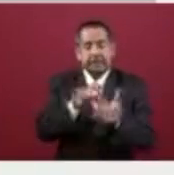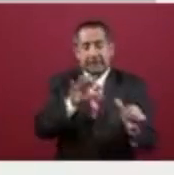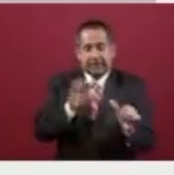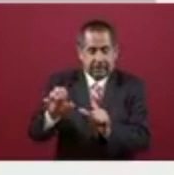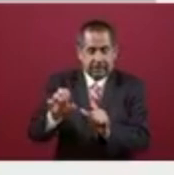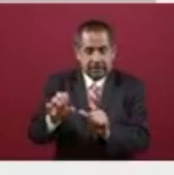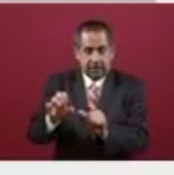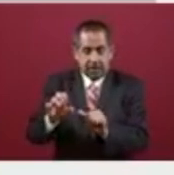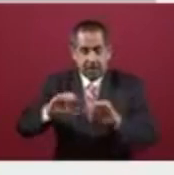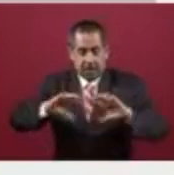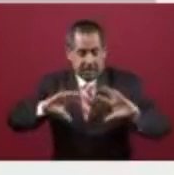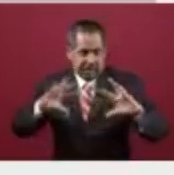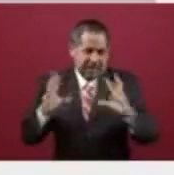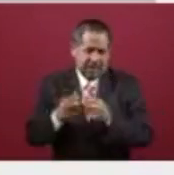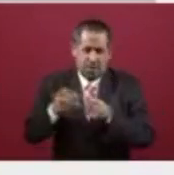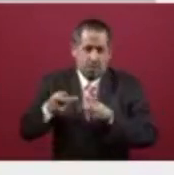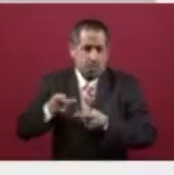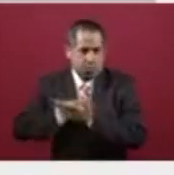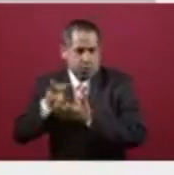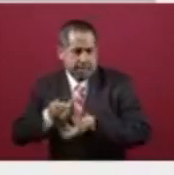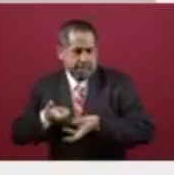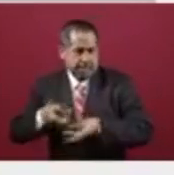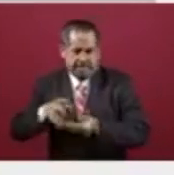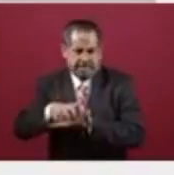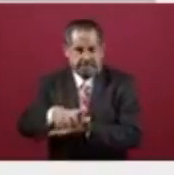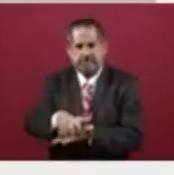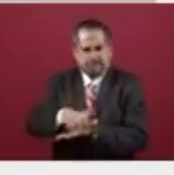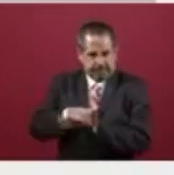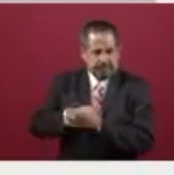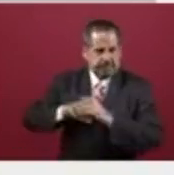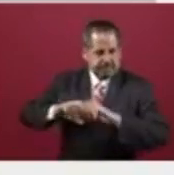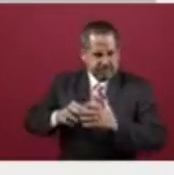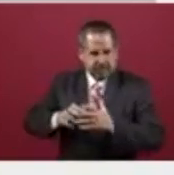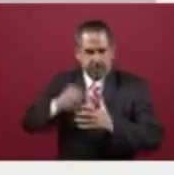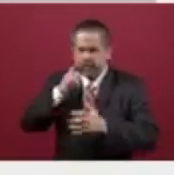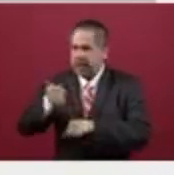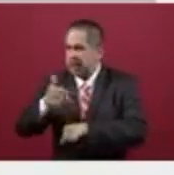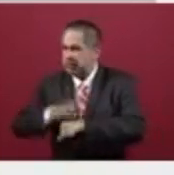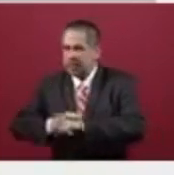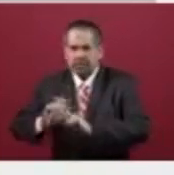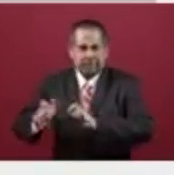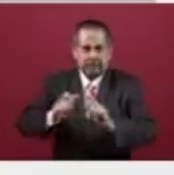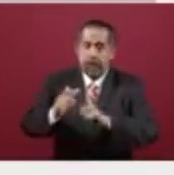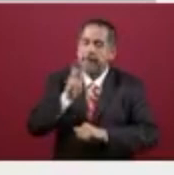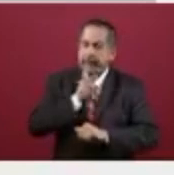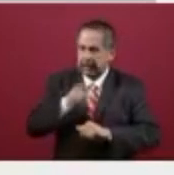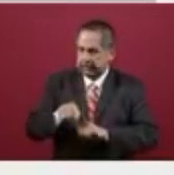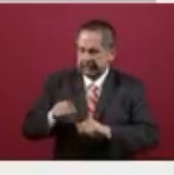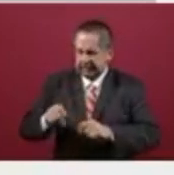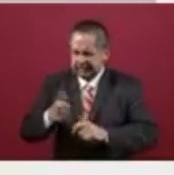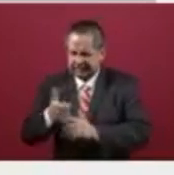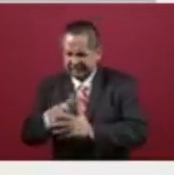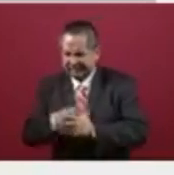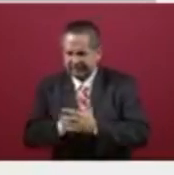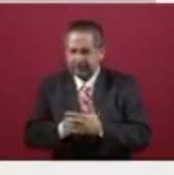en el programa de austeridad, en cuanto a la administración de la empresa,